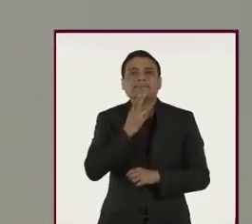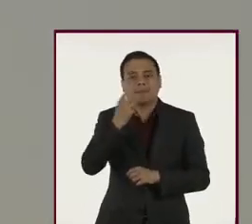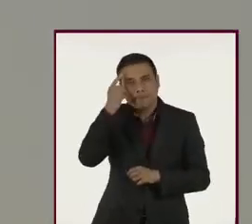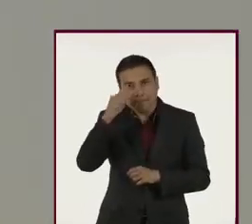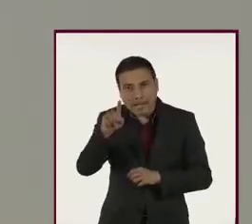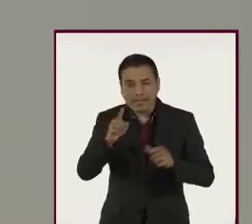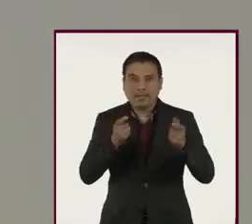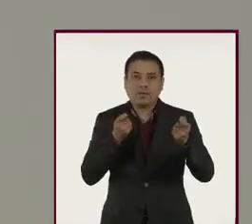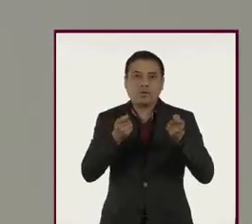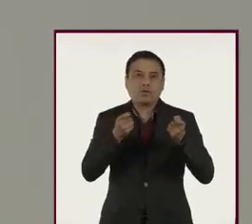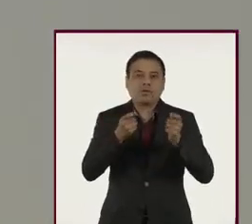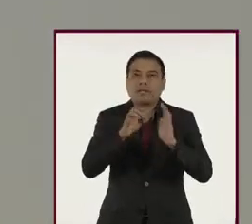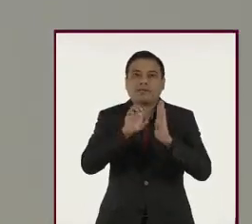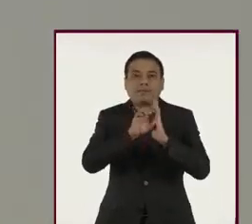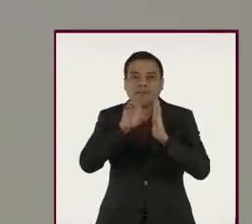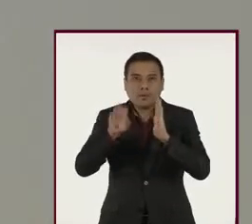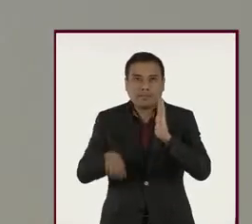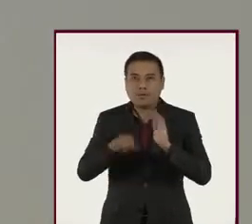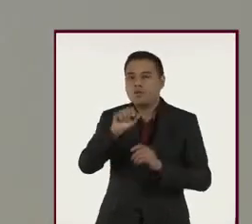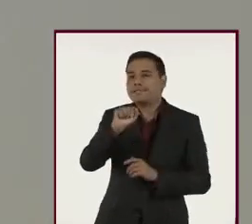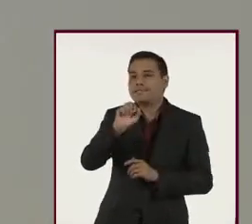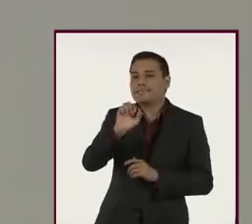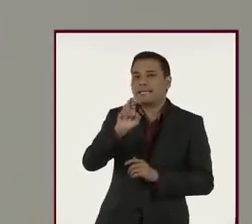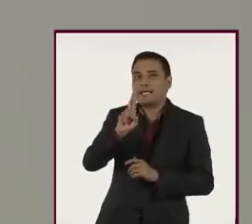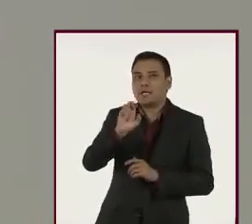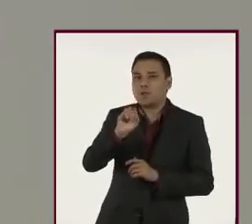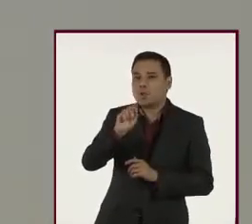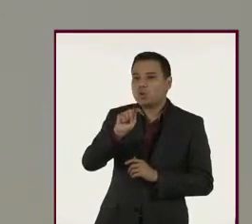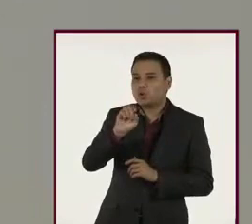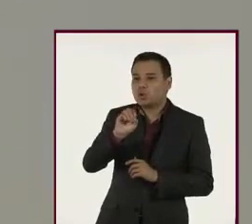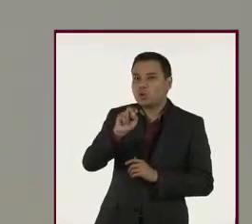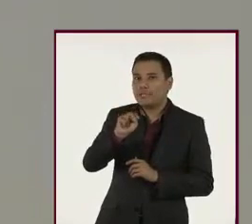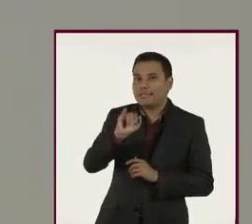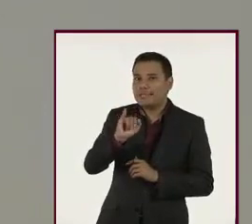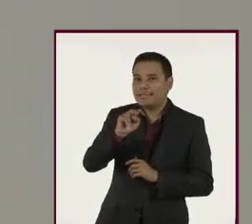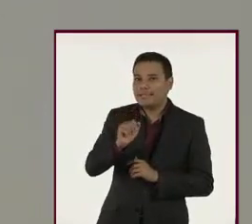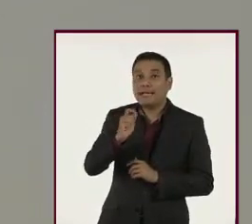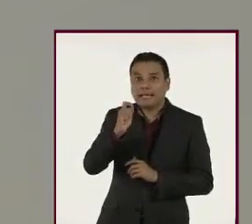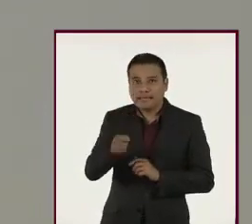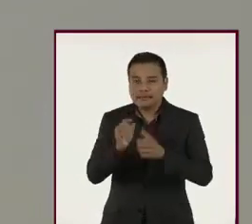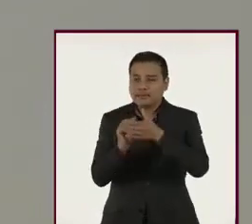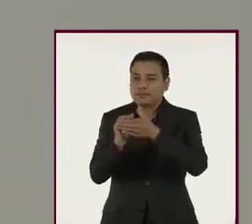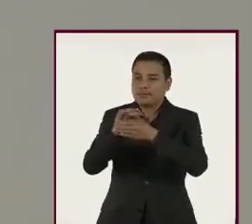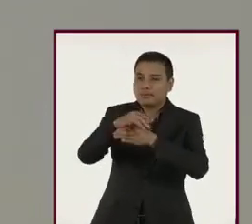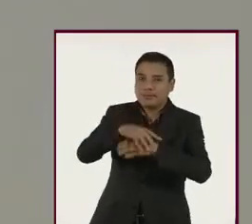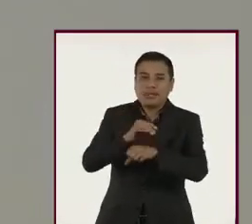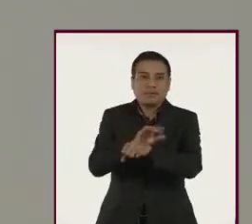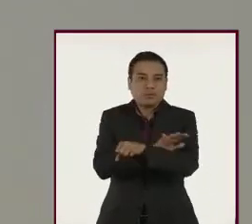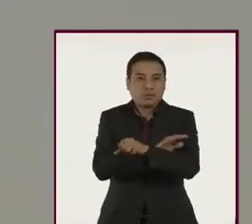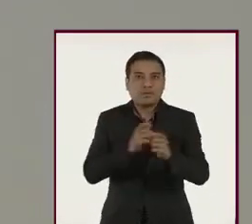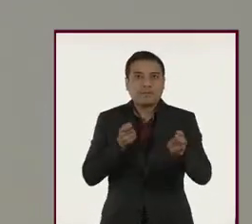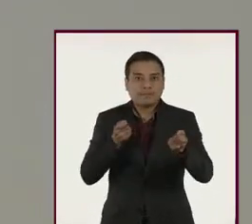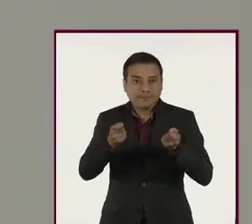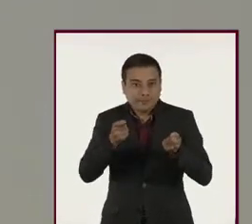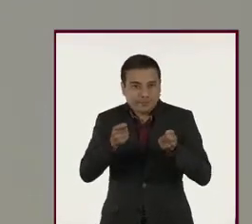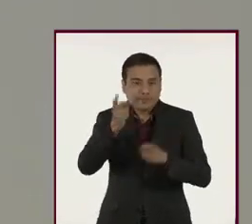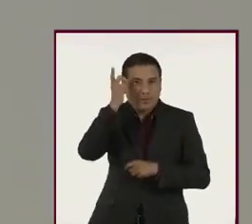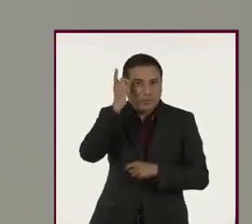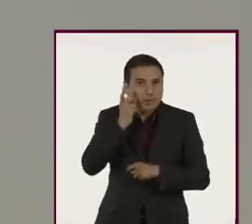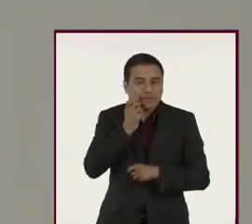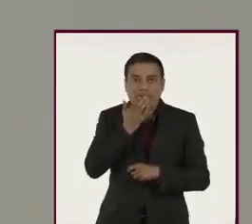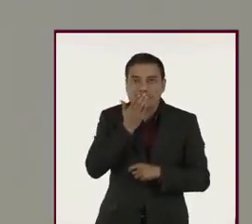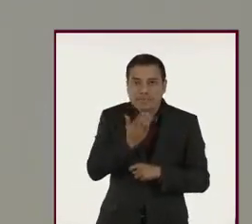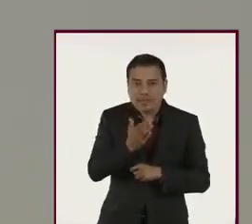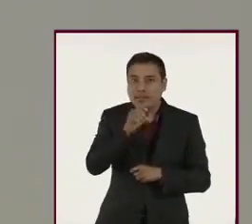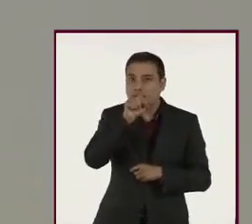Por ejemplo, la serotonina está particularmente asociada con la regulación de las emociones, la calidad del sueño y también